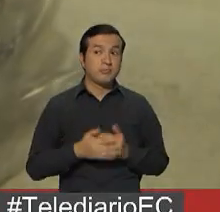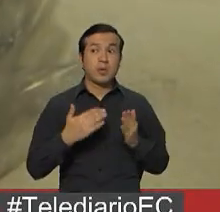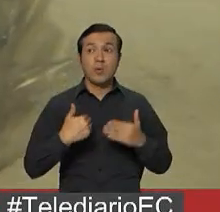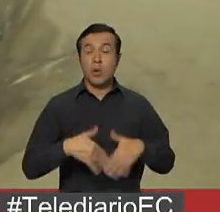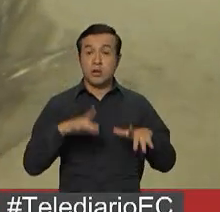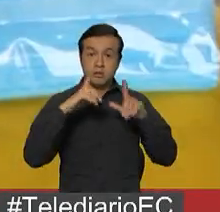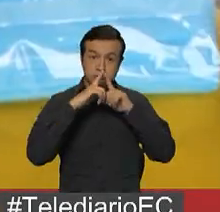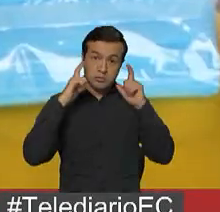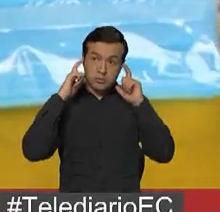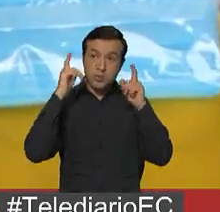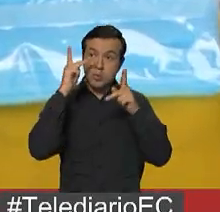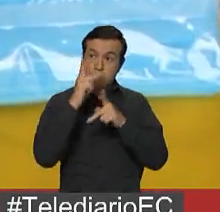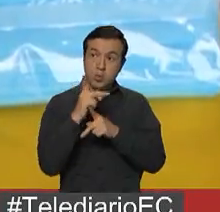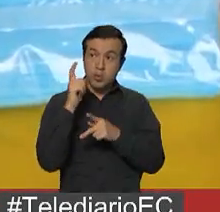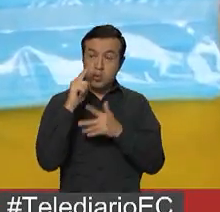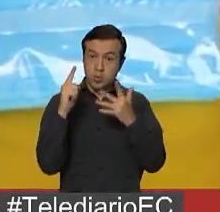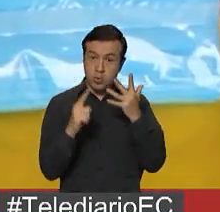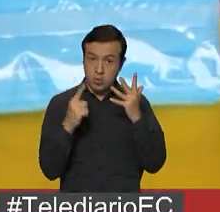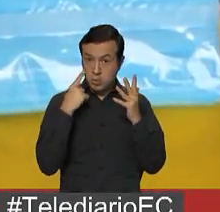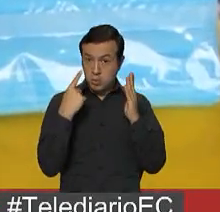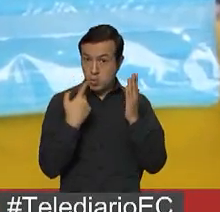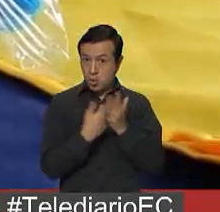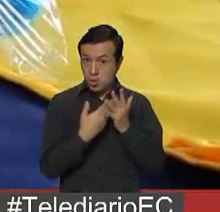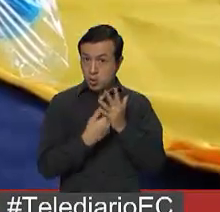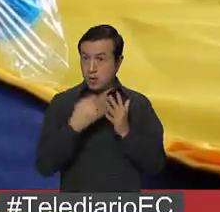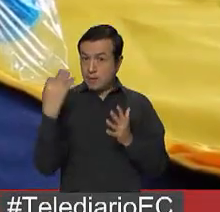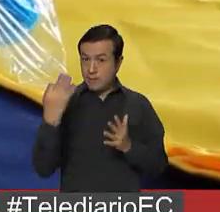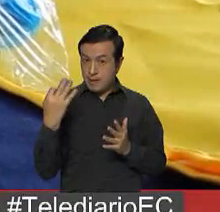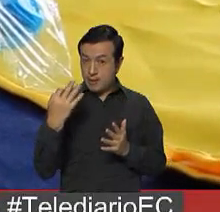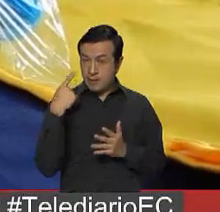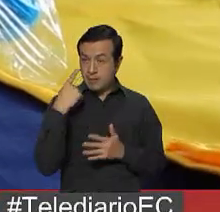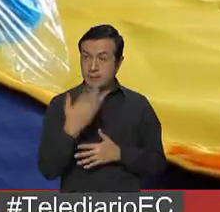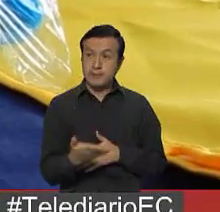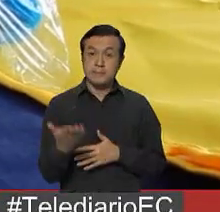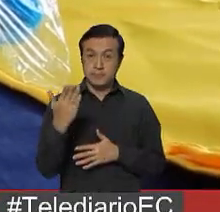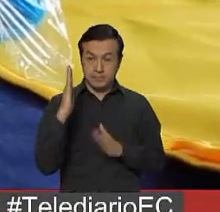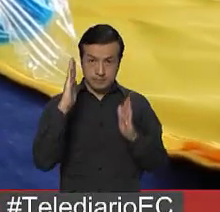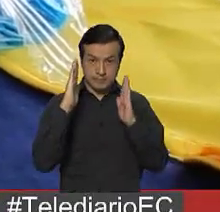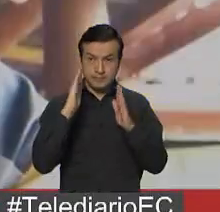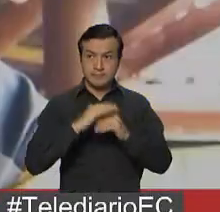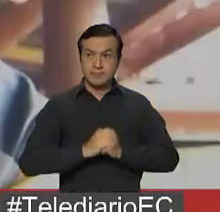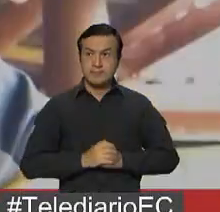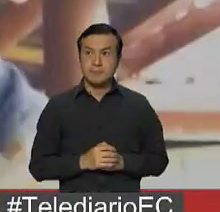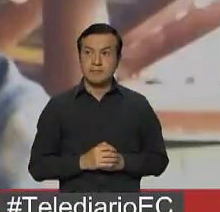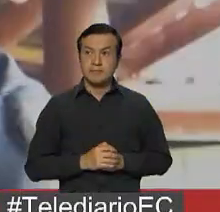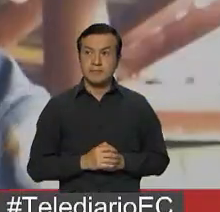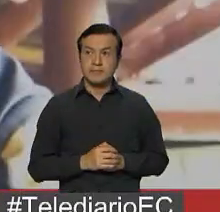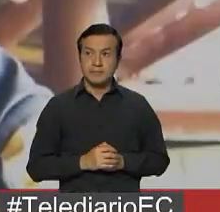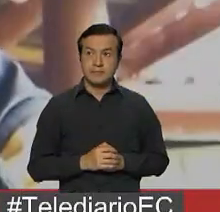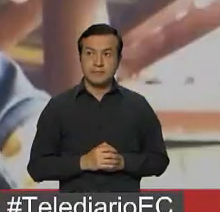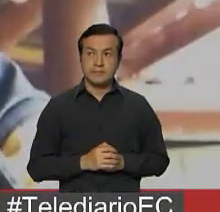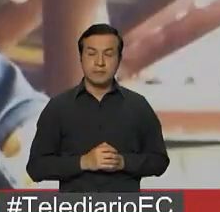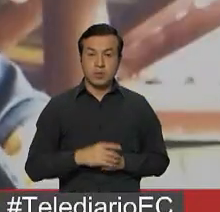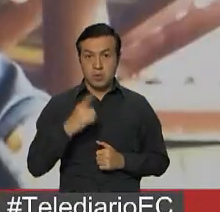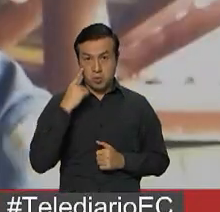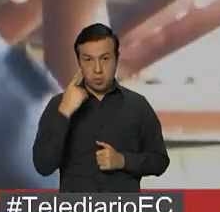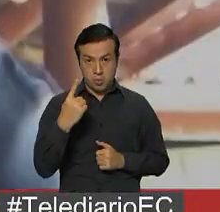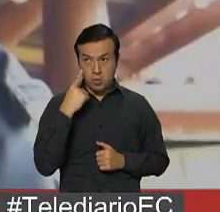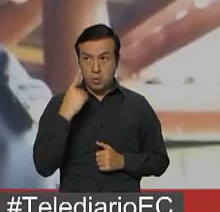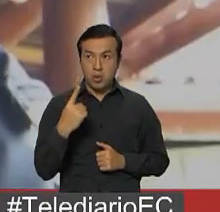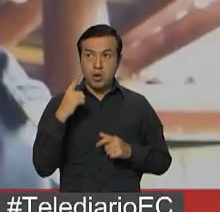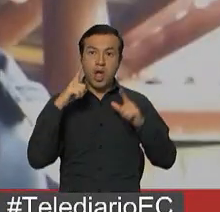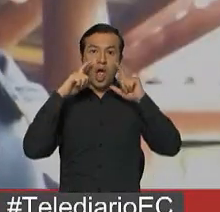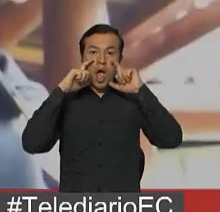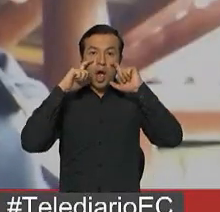mascarilla que se use debe pasar la siguiente prueba para que sea apta para su uso ponga atención en los haga esa prueba de